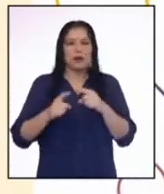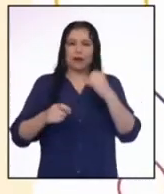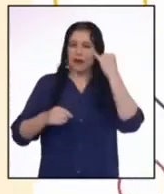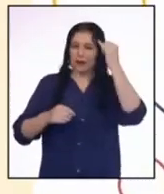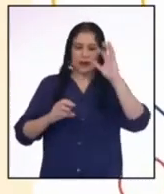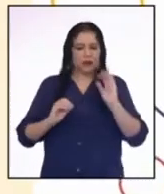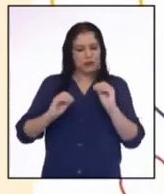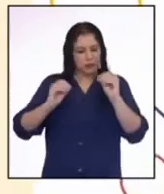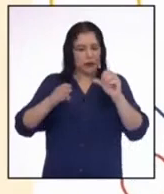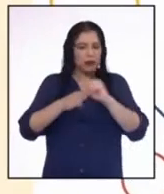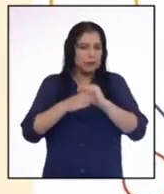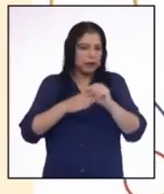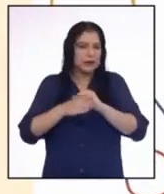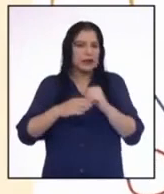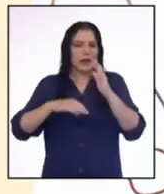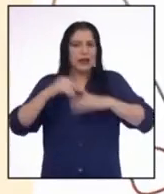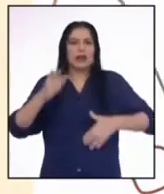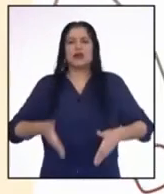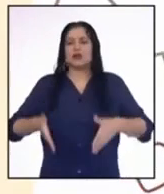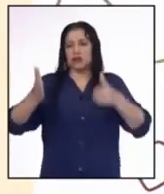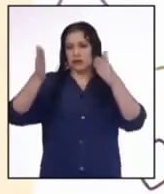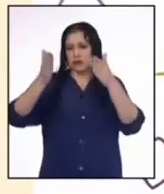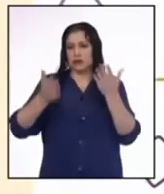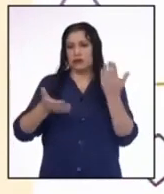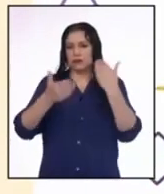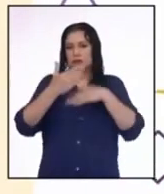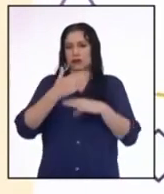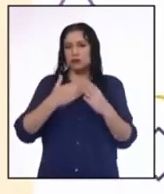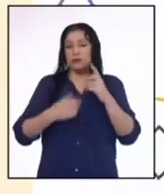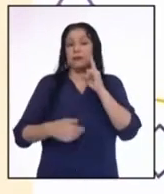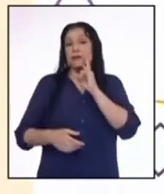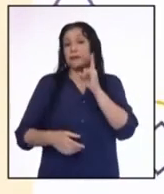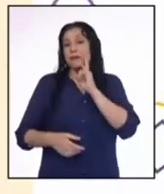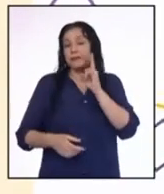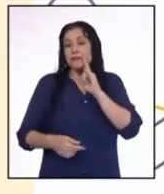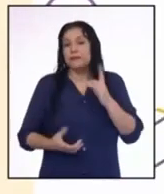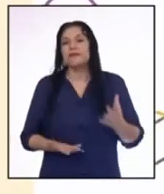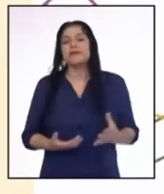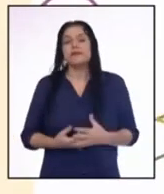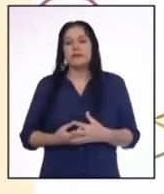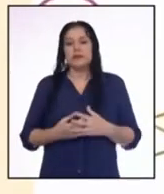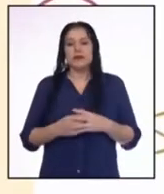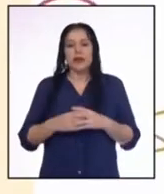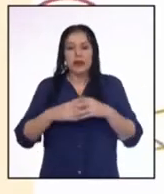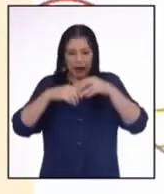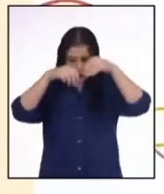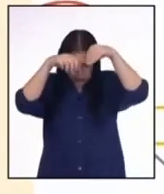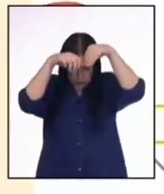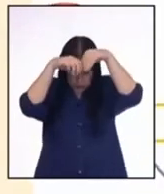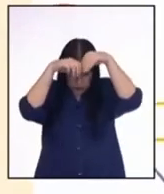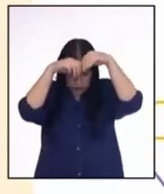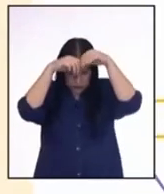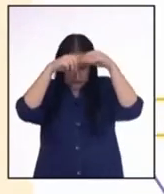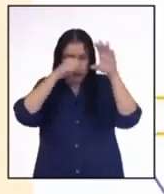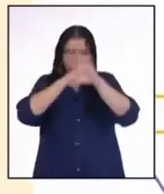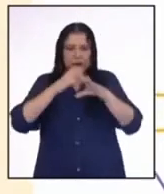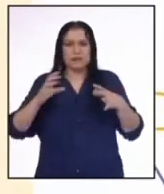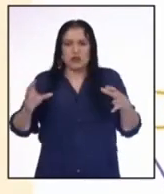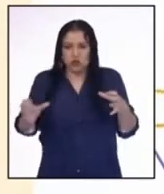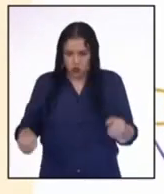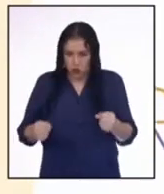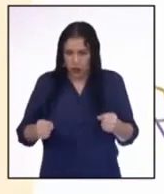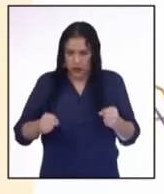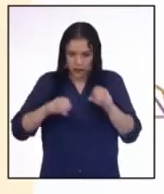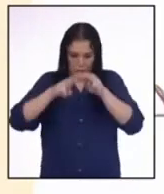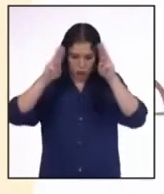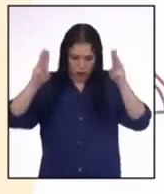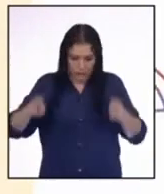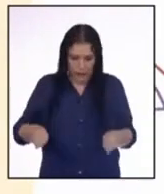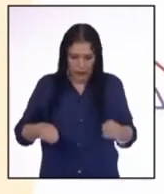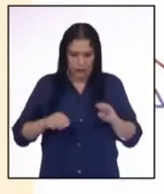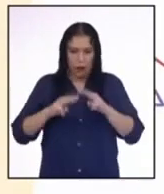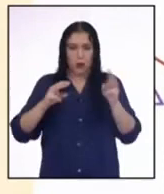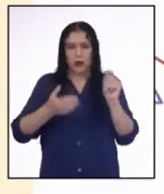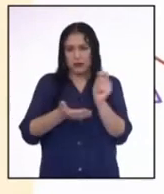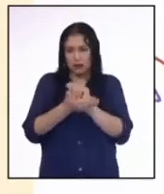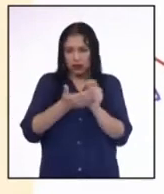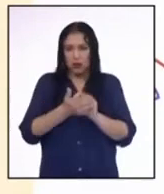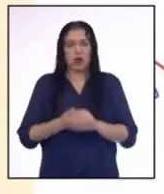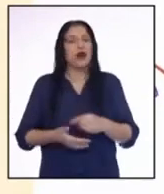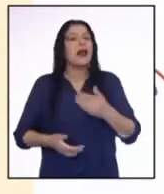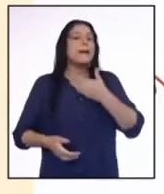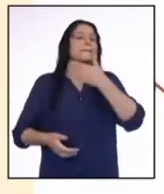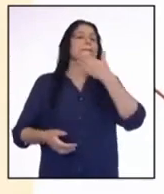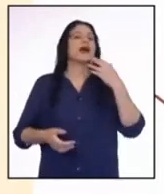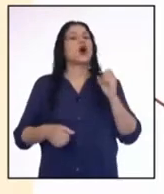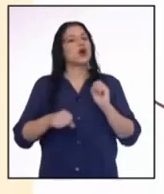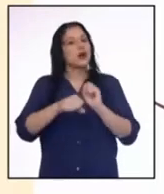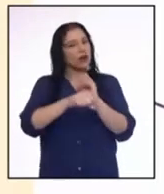no se aplica a los edificios construidos dentro de los Estados Unidos. Agacharse, cubrirse y sujetarse debajo de una mesa o escritorio sigue siendo